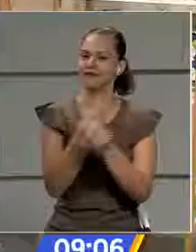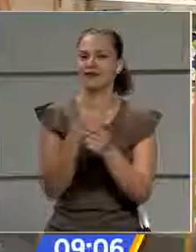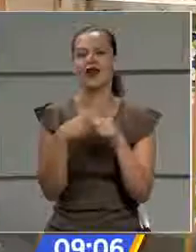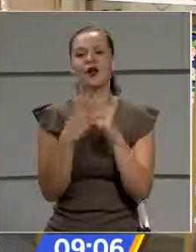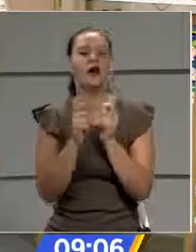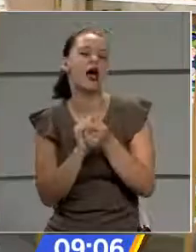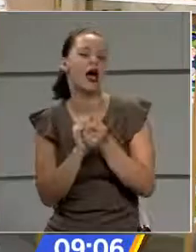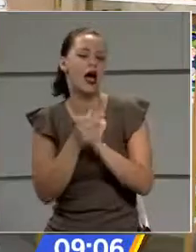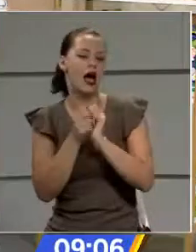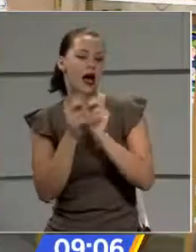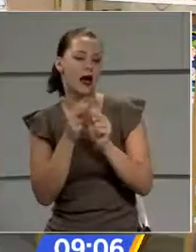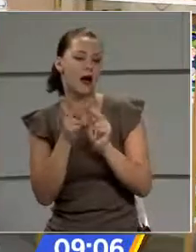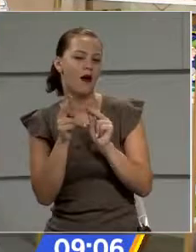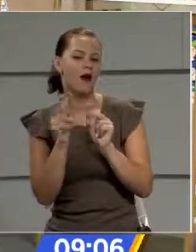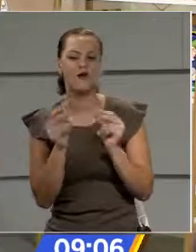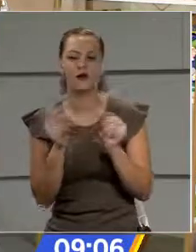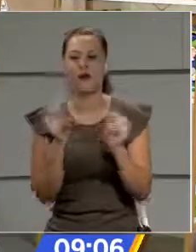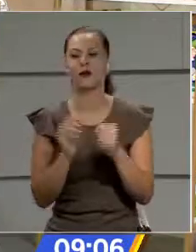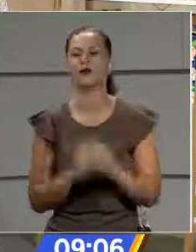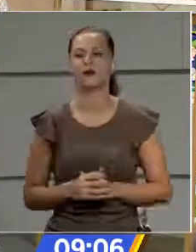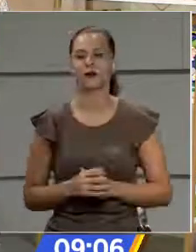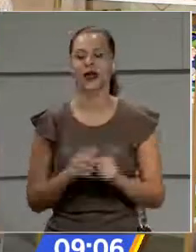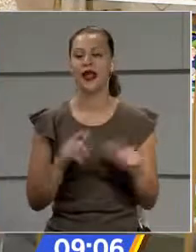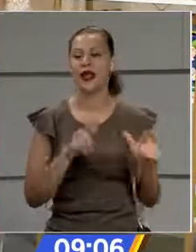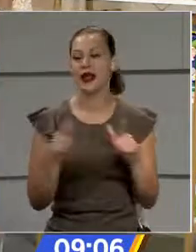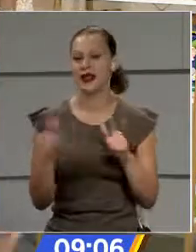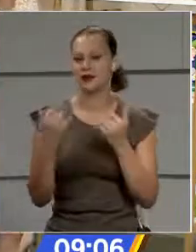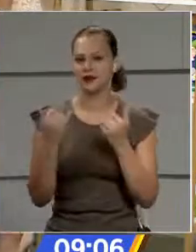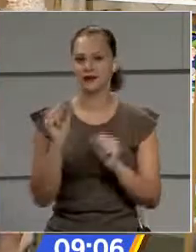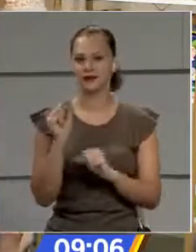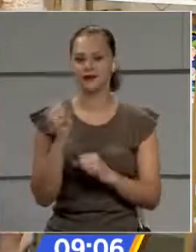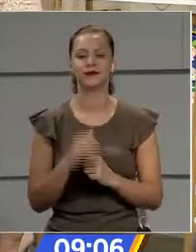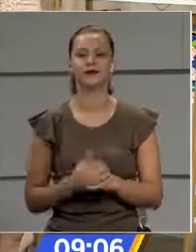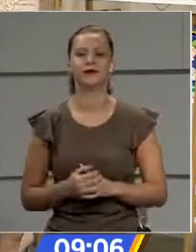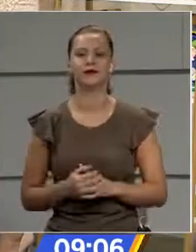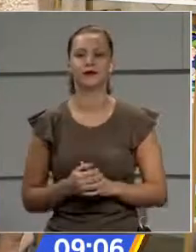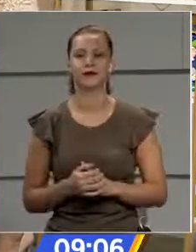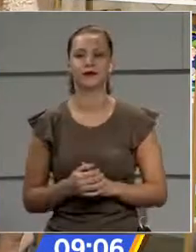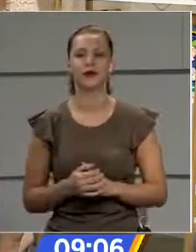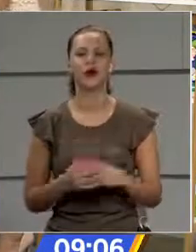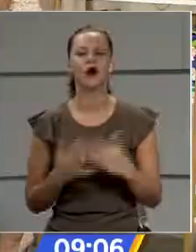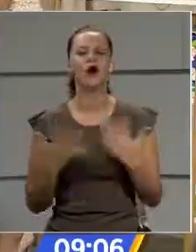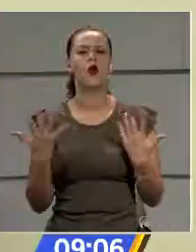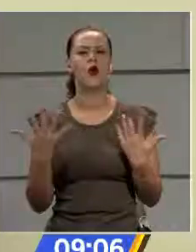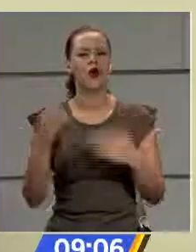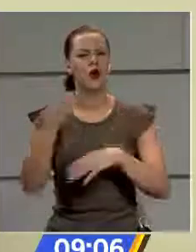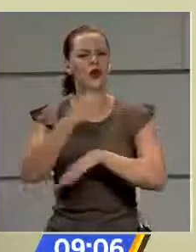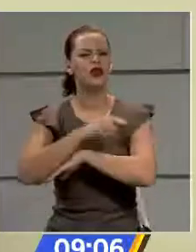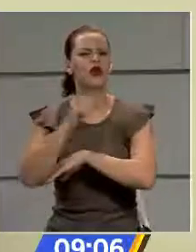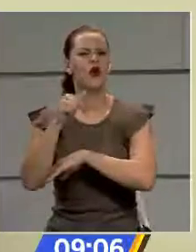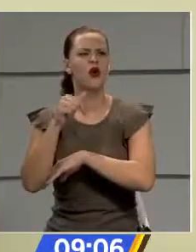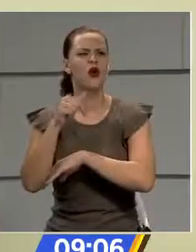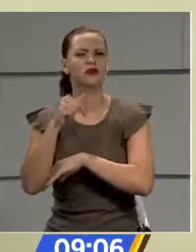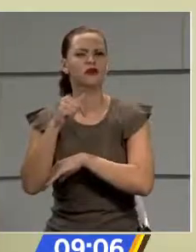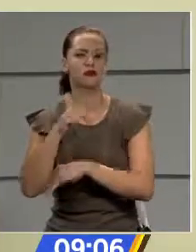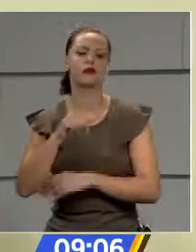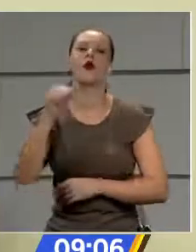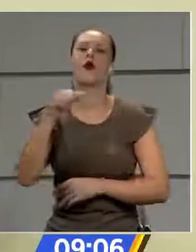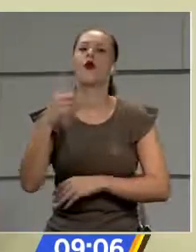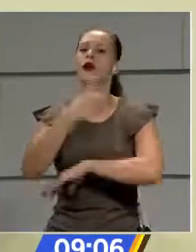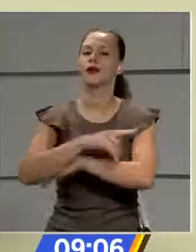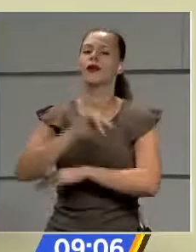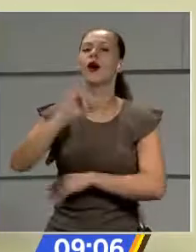un cambiecito rápido, pero listo. Okay. Muy bien. Karen, ¿cómo estamos hoy? ¿Qué día es hoy? Hoy es